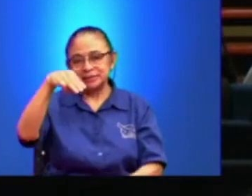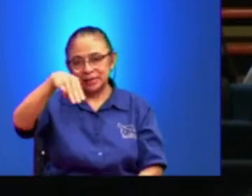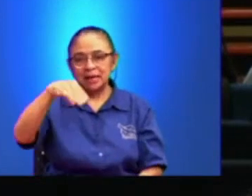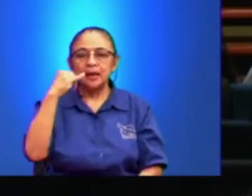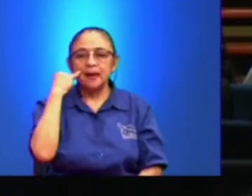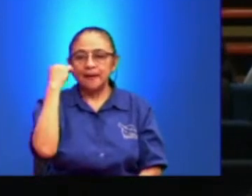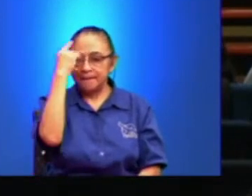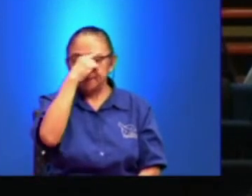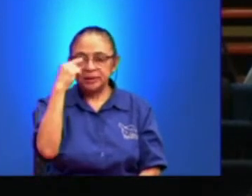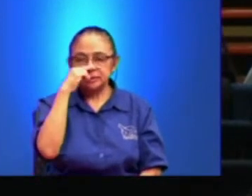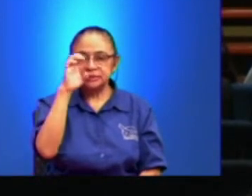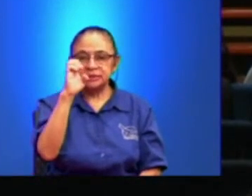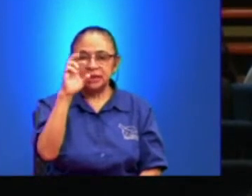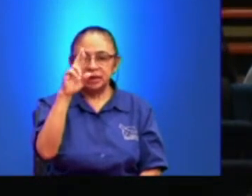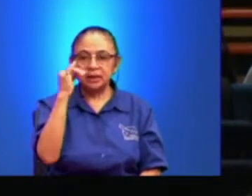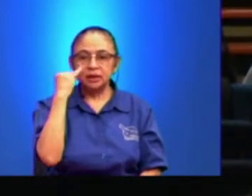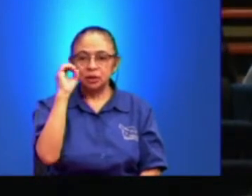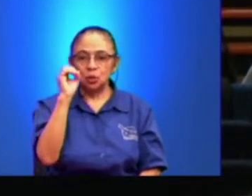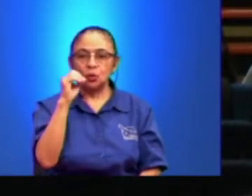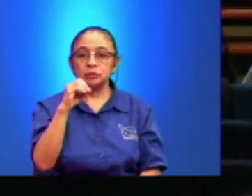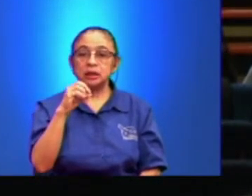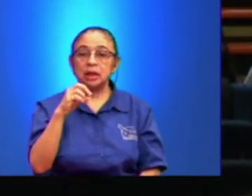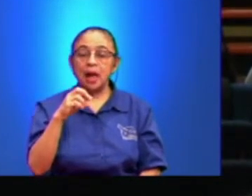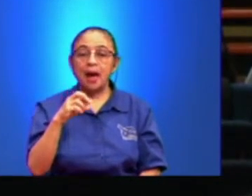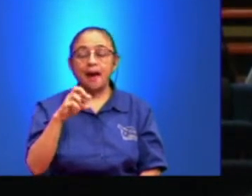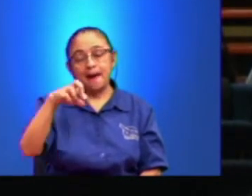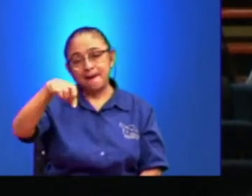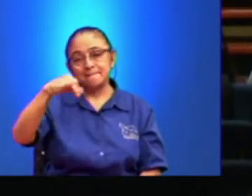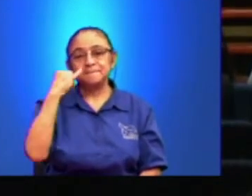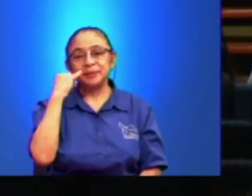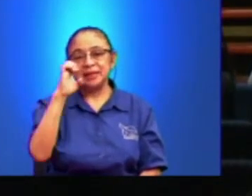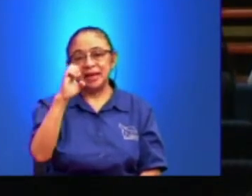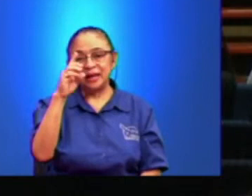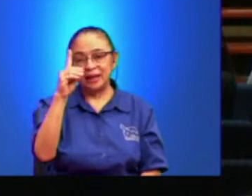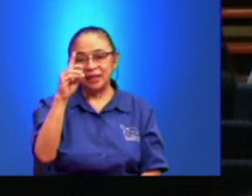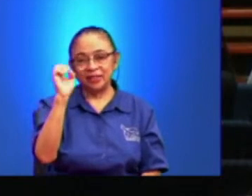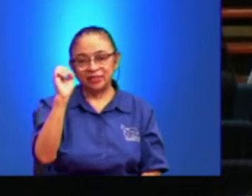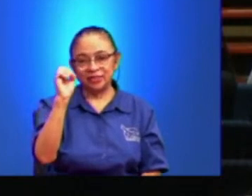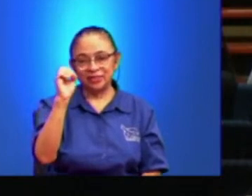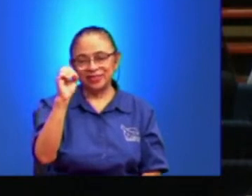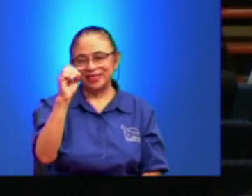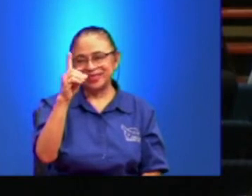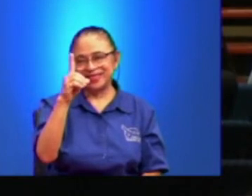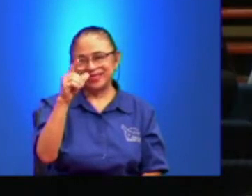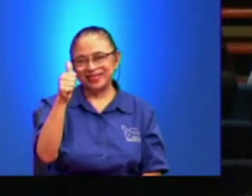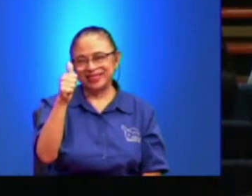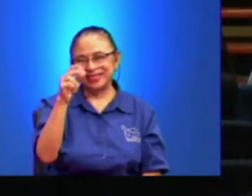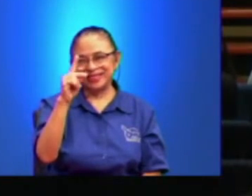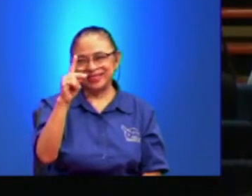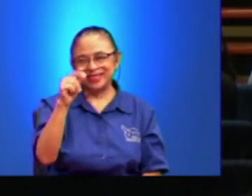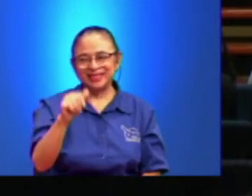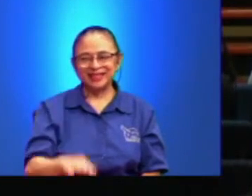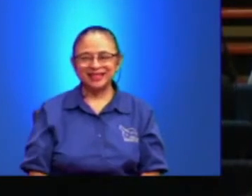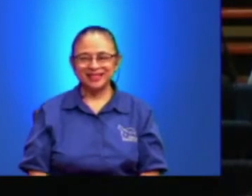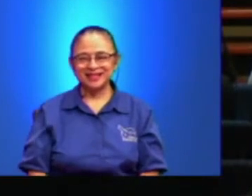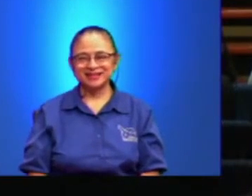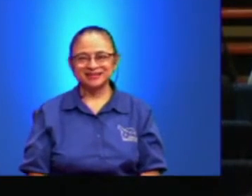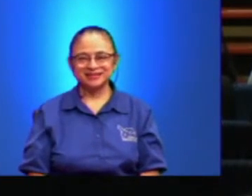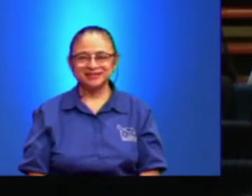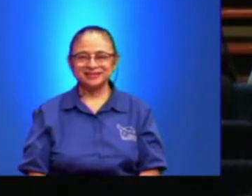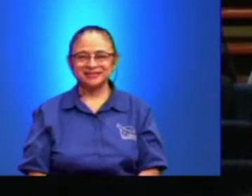conmigo parecería que no pero no importa no importa